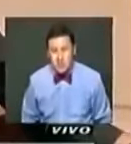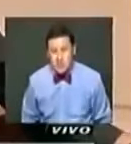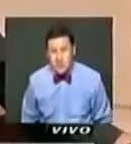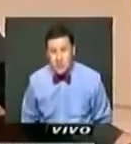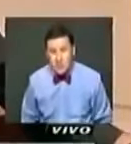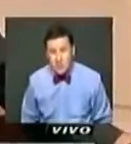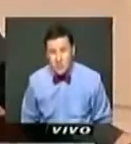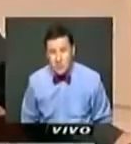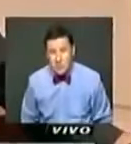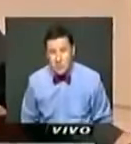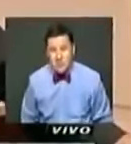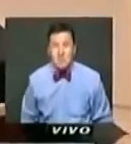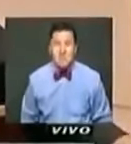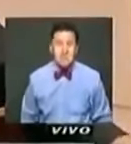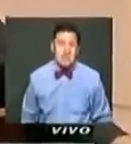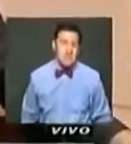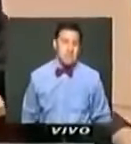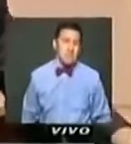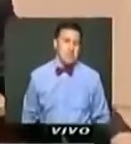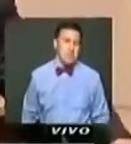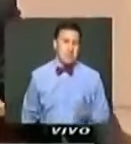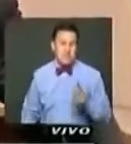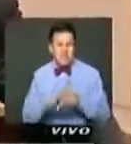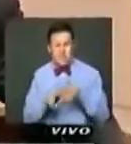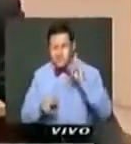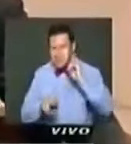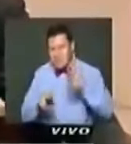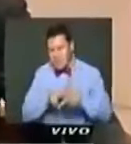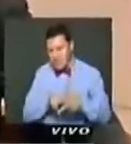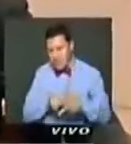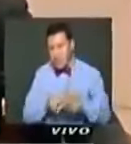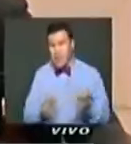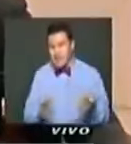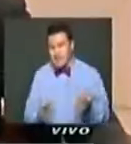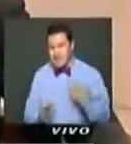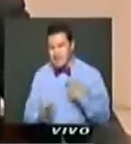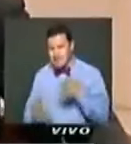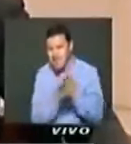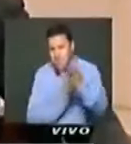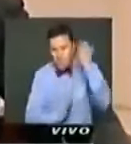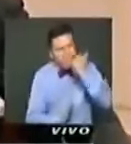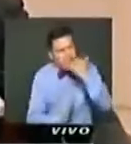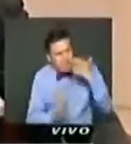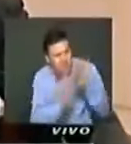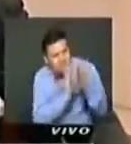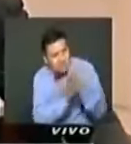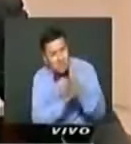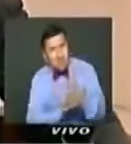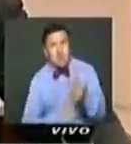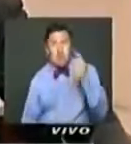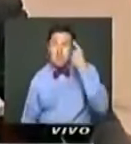Tal vez volvamos a hablar en diciembre, porque ahora tengo el cometido de tomarnos a Urabá.